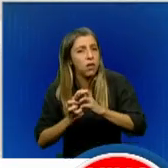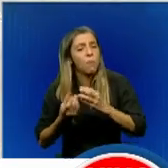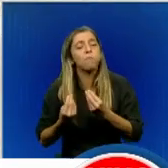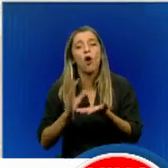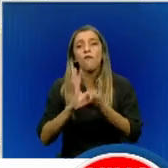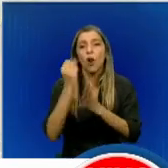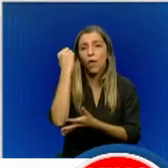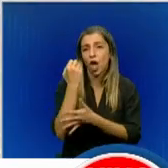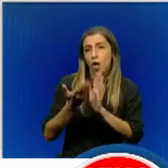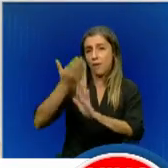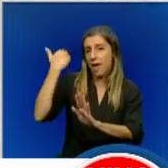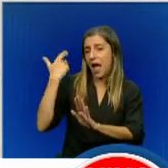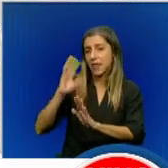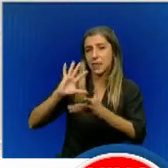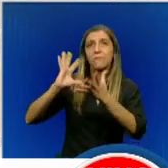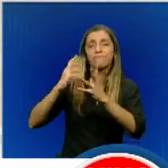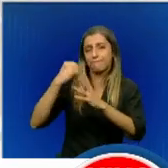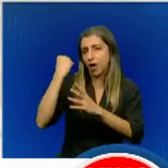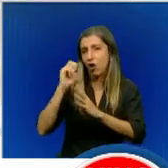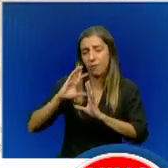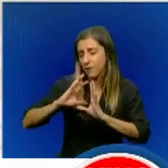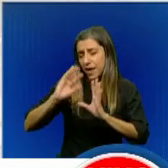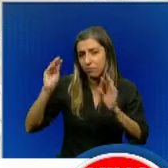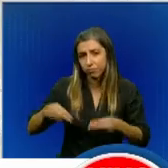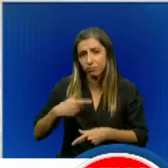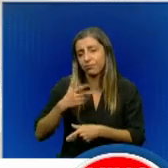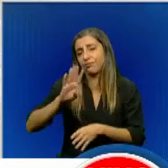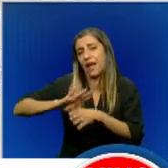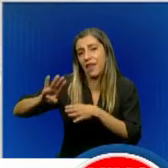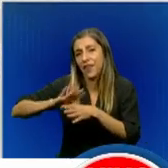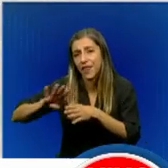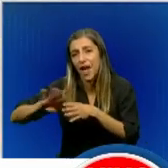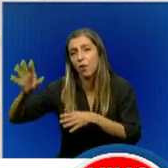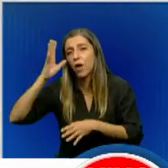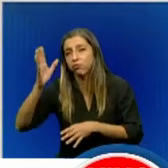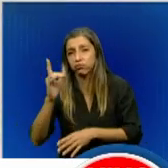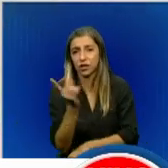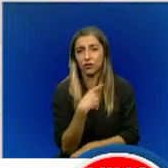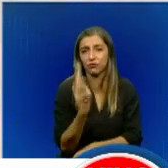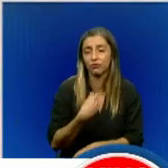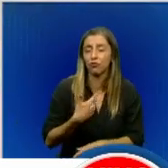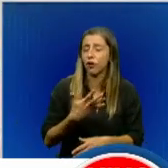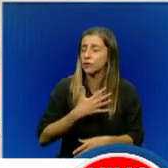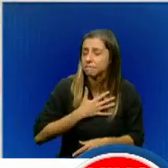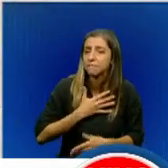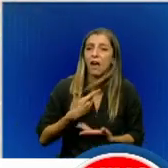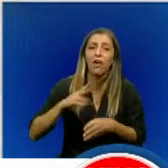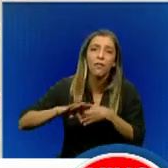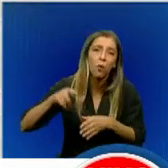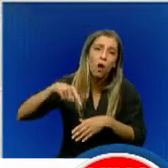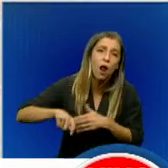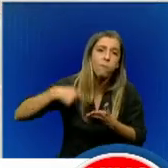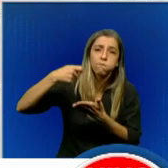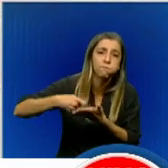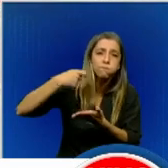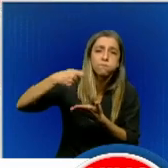siempre nuestro estado al que han endeudado con una deuda empieza sobre las espaldas de todos los argentinos de todas y todos nosotros